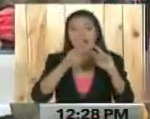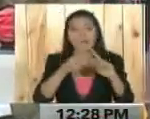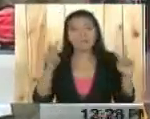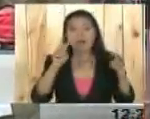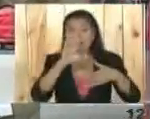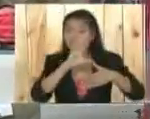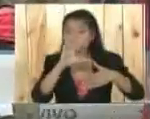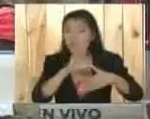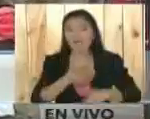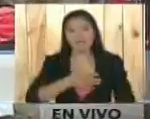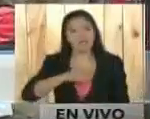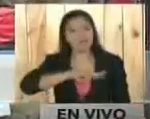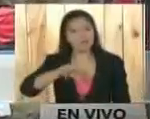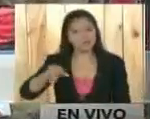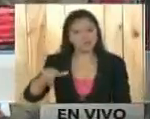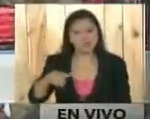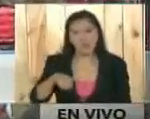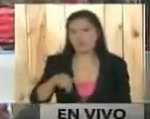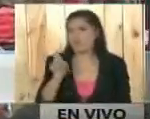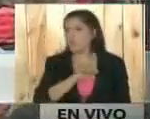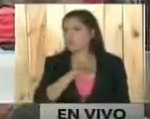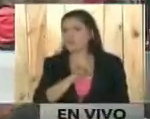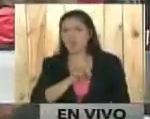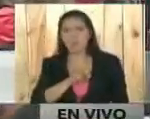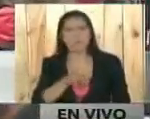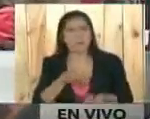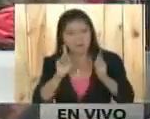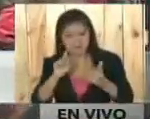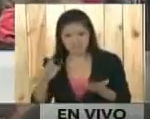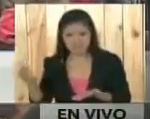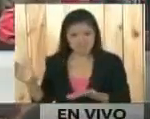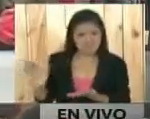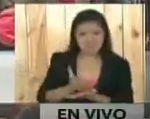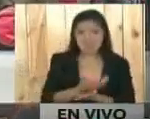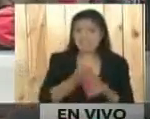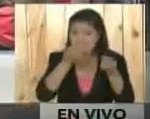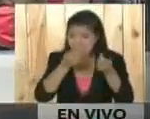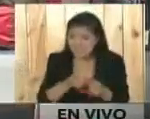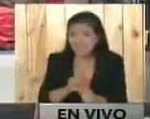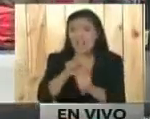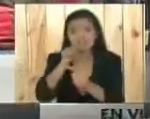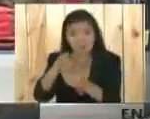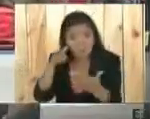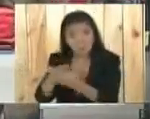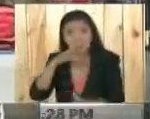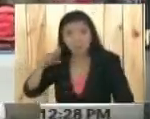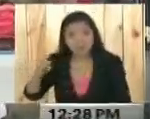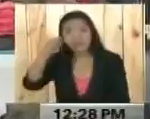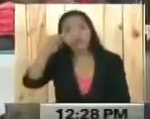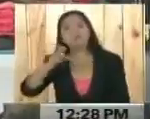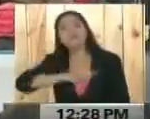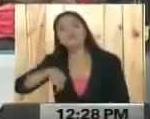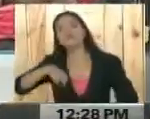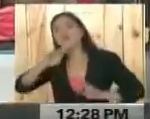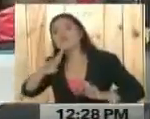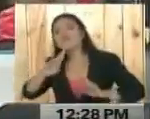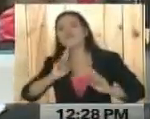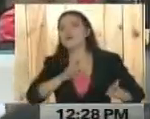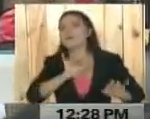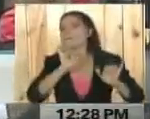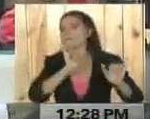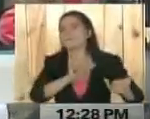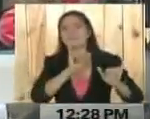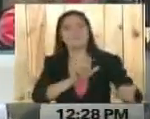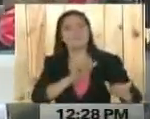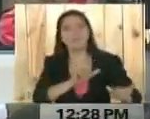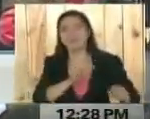que nosotros no nos vamos a dejar tumbar. Si intentan algo con Nicolás, le responderemos con las mismas